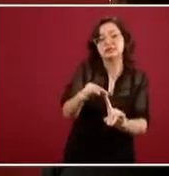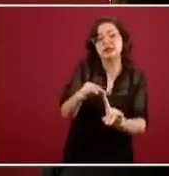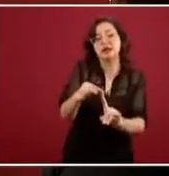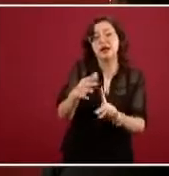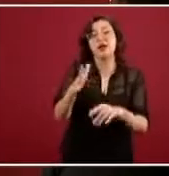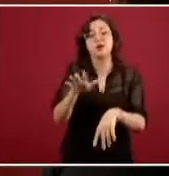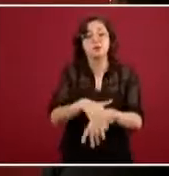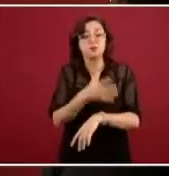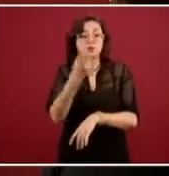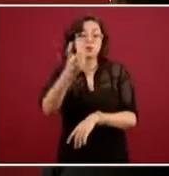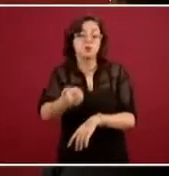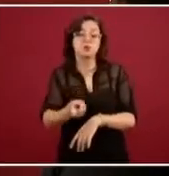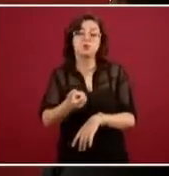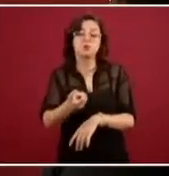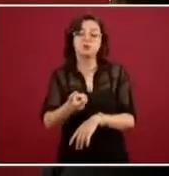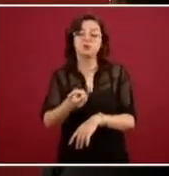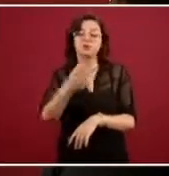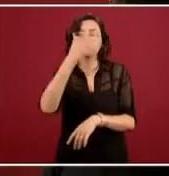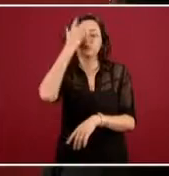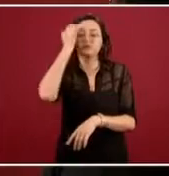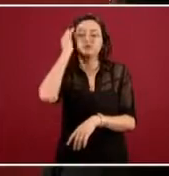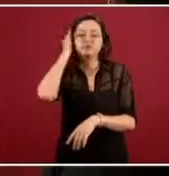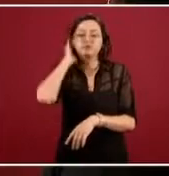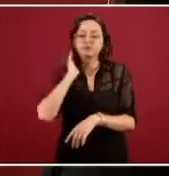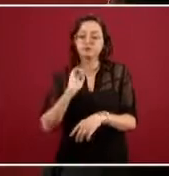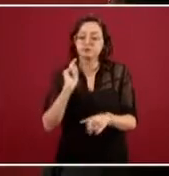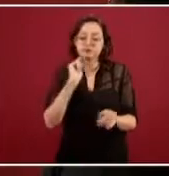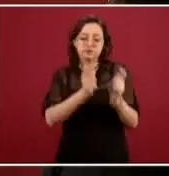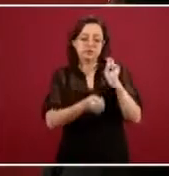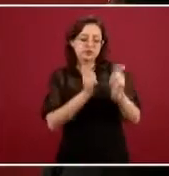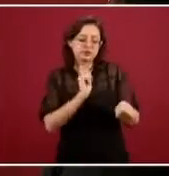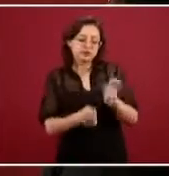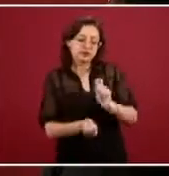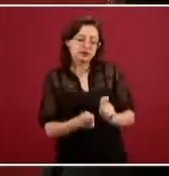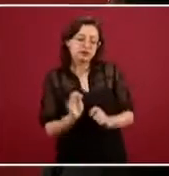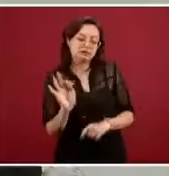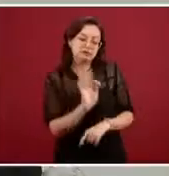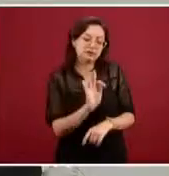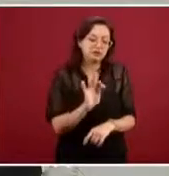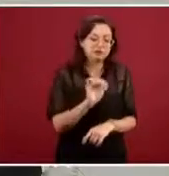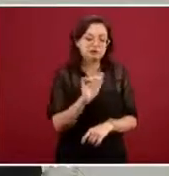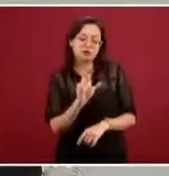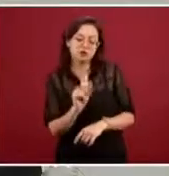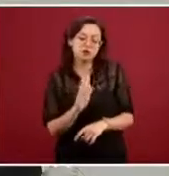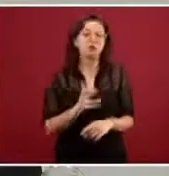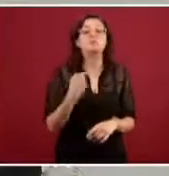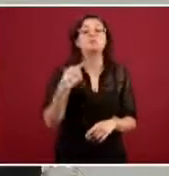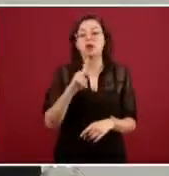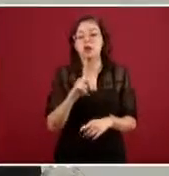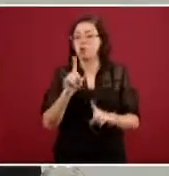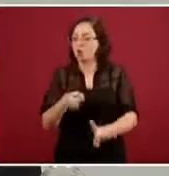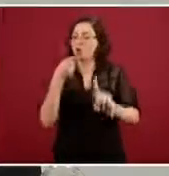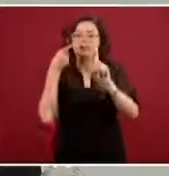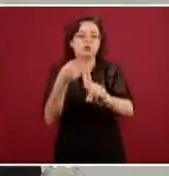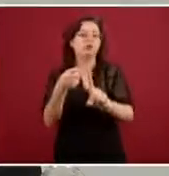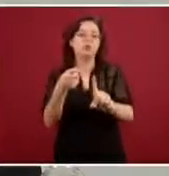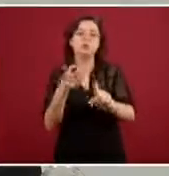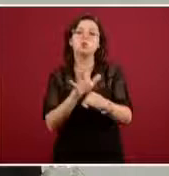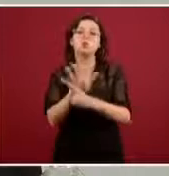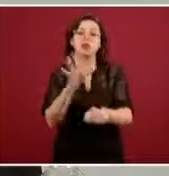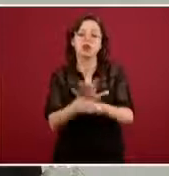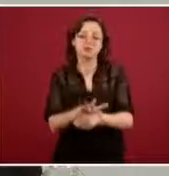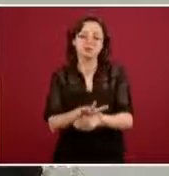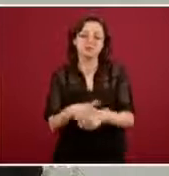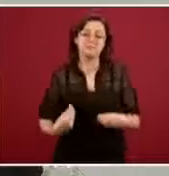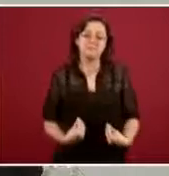Y por ello se presta a interpretaciones, sin embargo, busca lo mismo, busca salvar vidas, utilizar